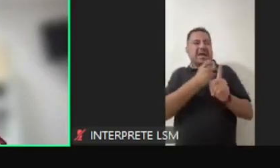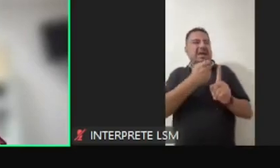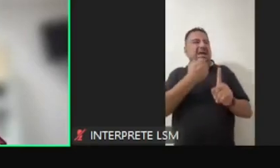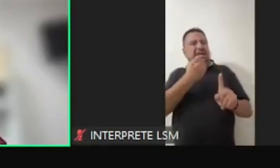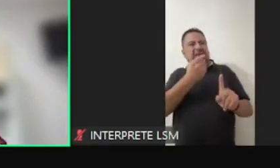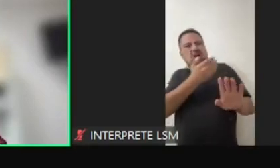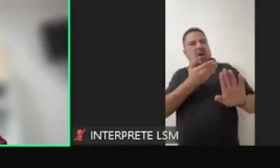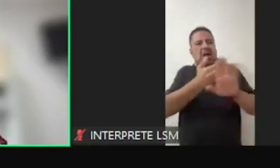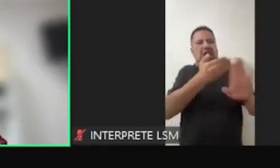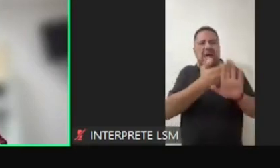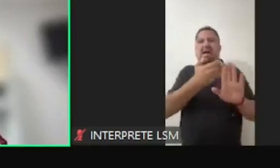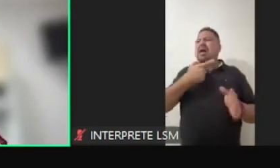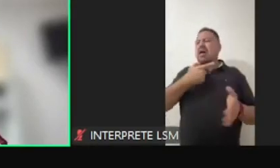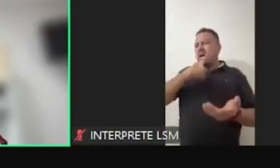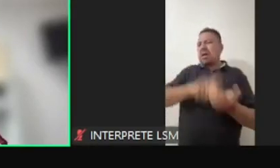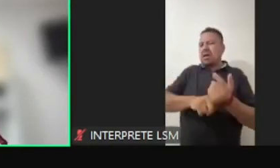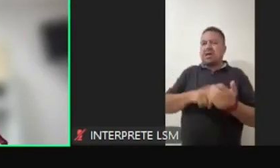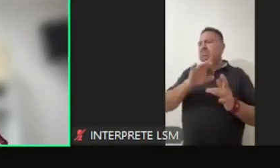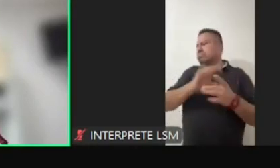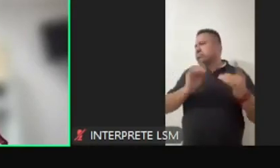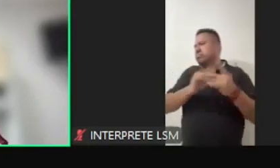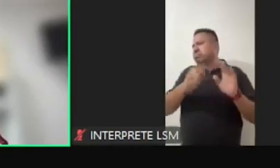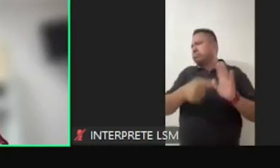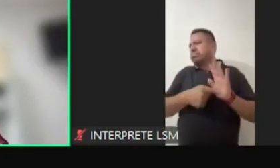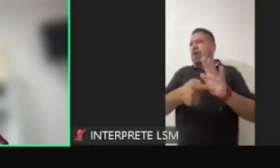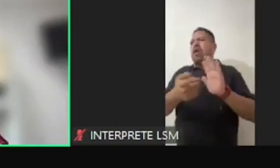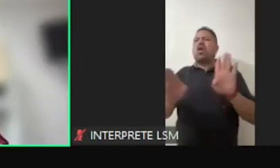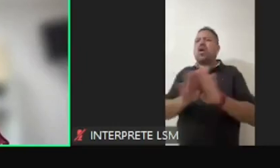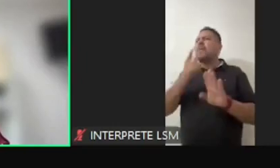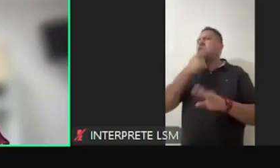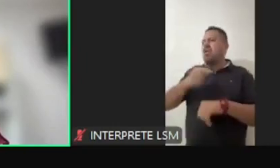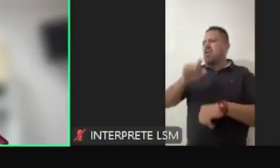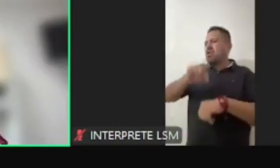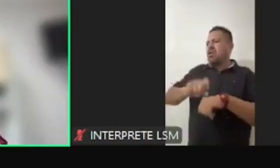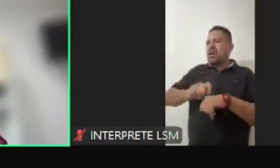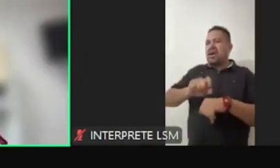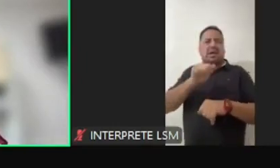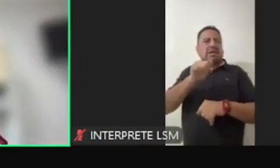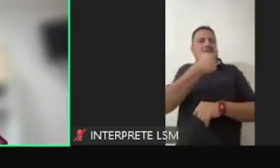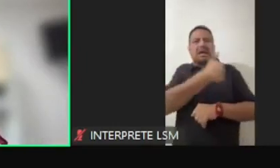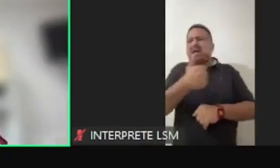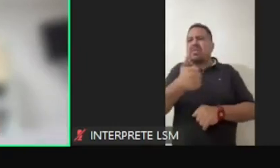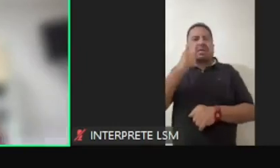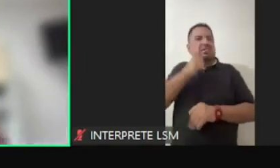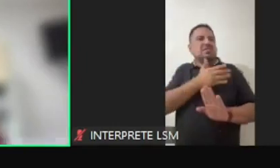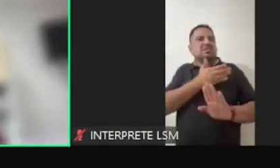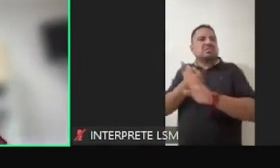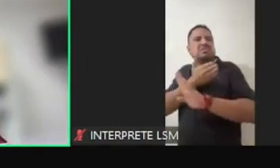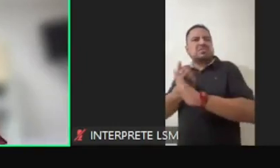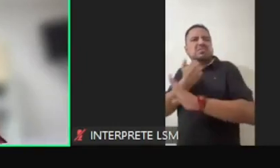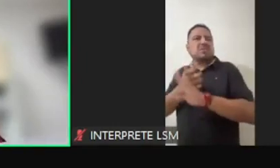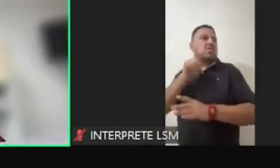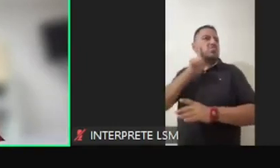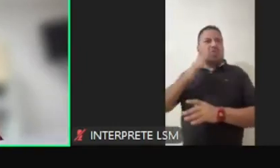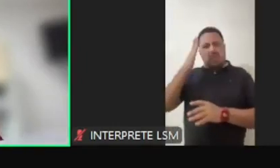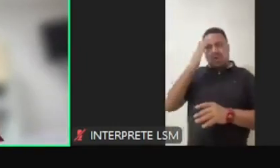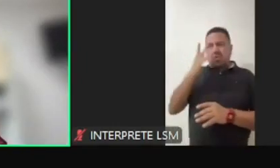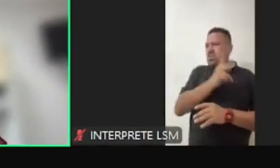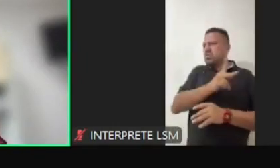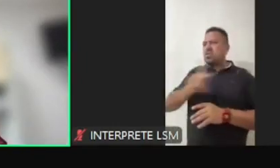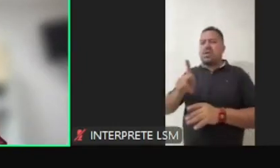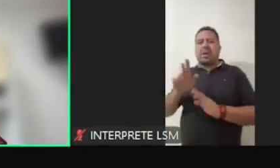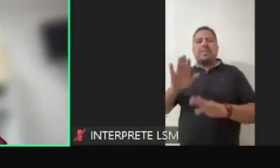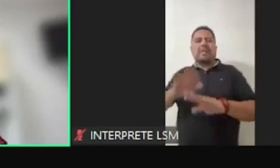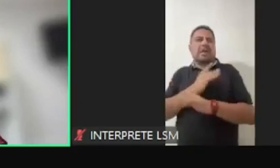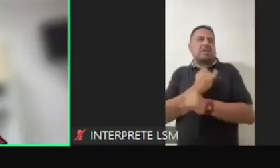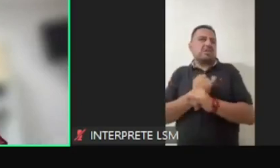género pues revelan una visión patriarcal en cada comentario que minimizan la capacidad de las mujeres para actuar de manera